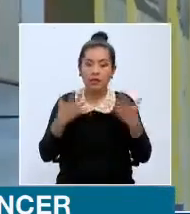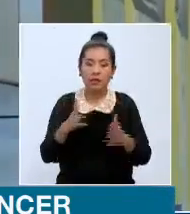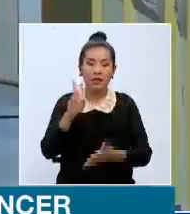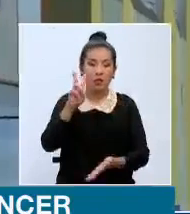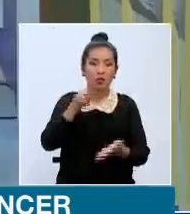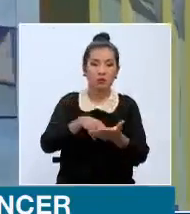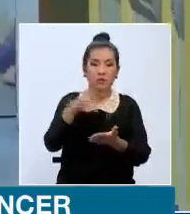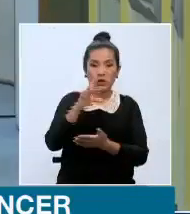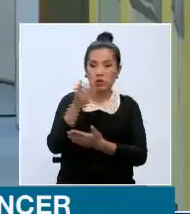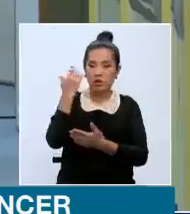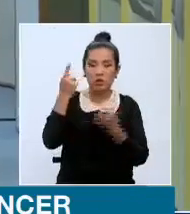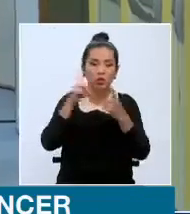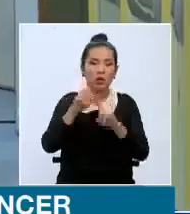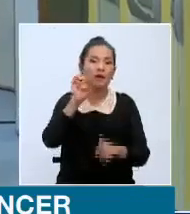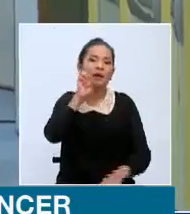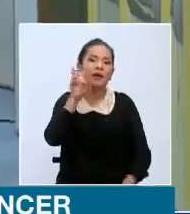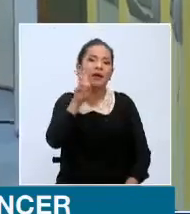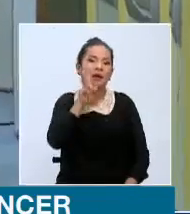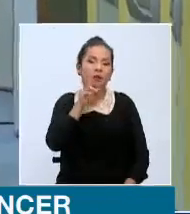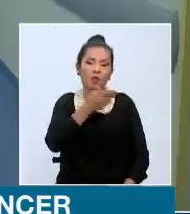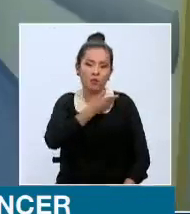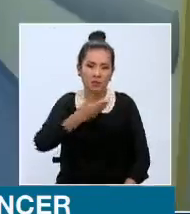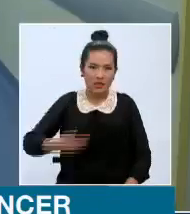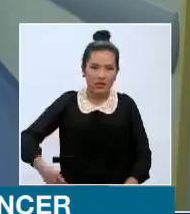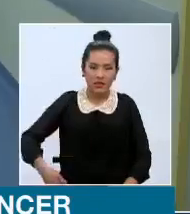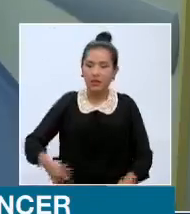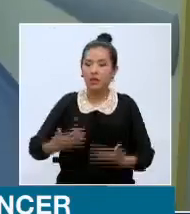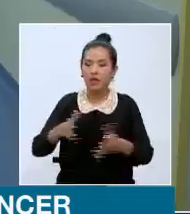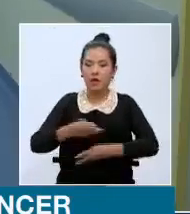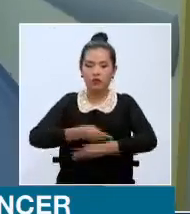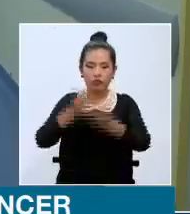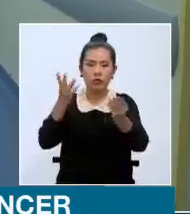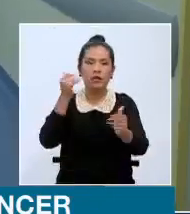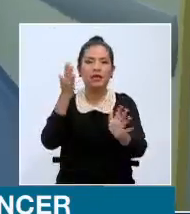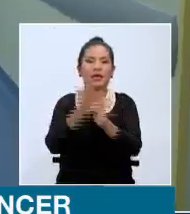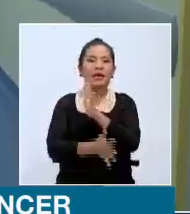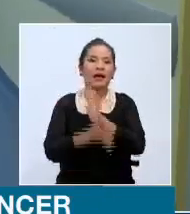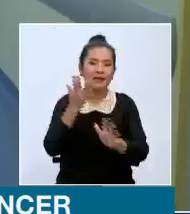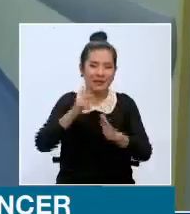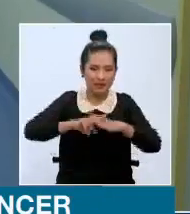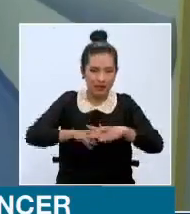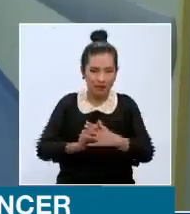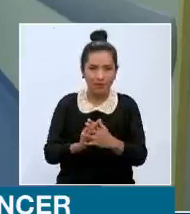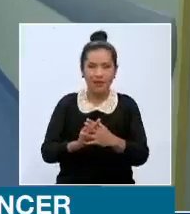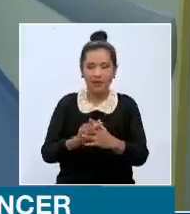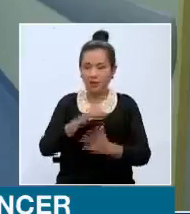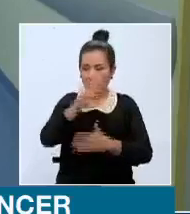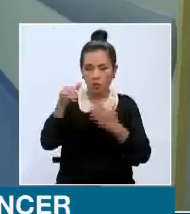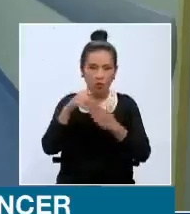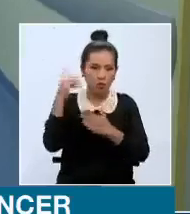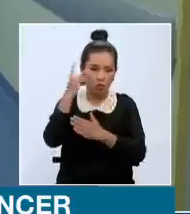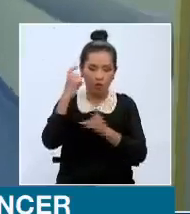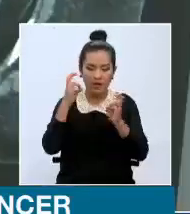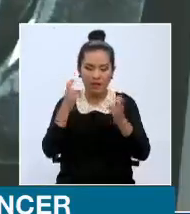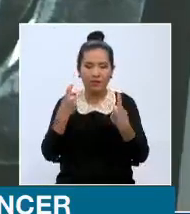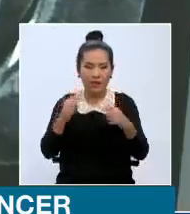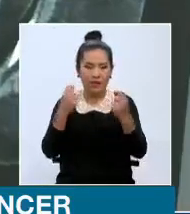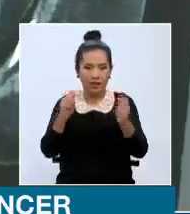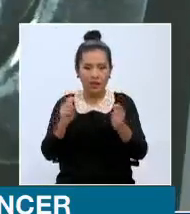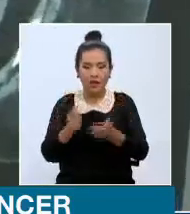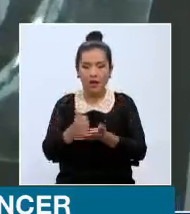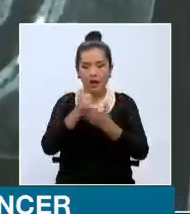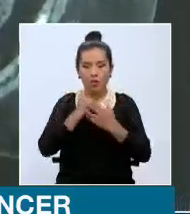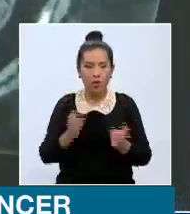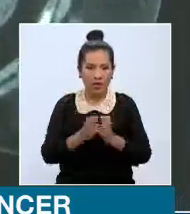gobierno del señor Evo Morales, nos ha dado la gratuidad en radioterapia y braquiterapia para todos los bolivianos. Ahora, con el SUS,